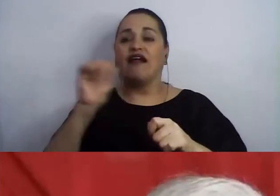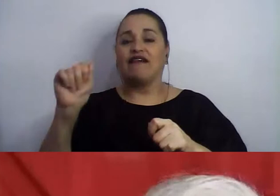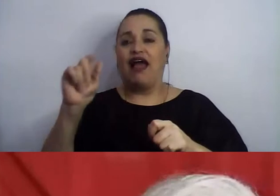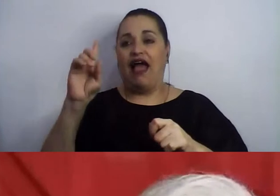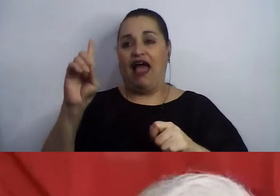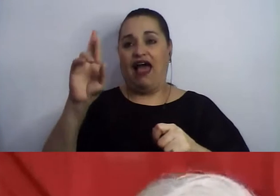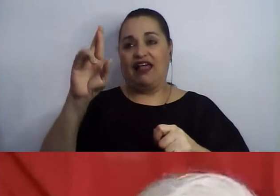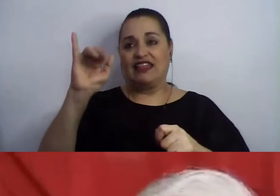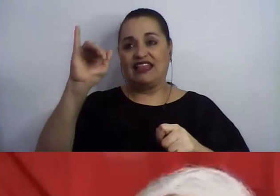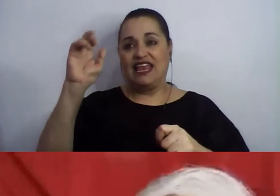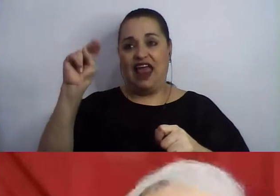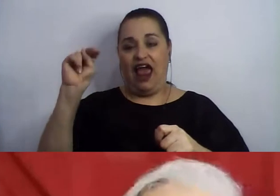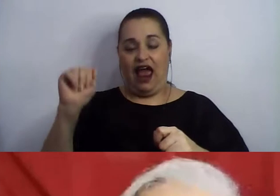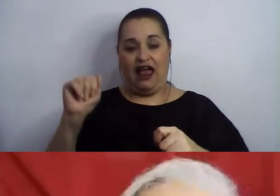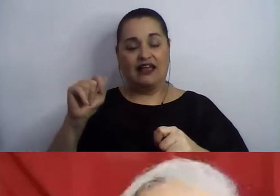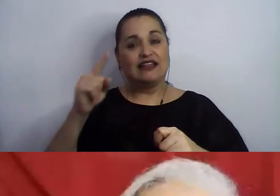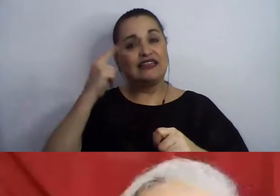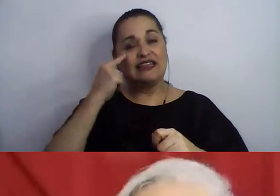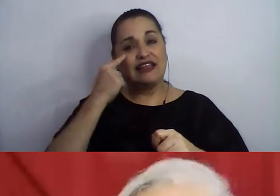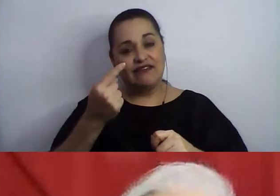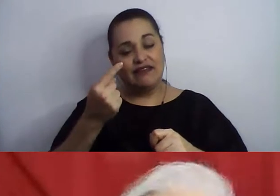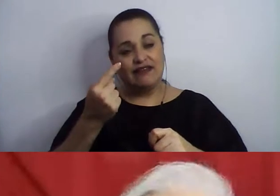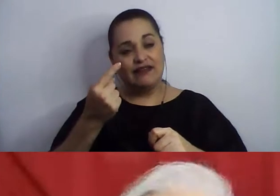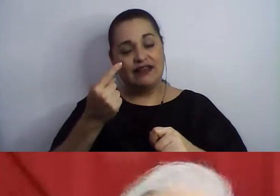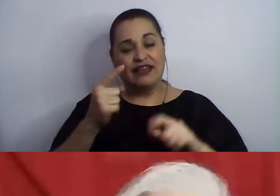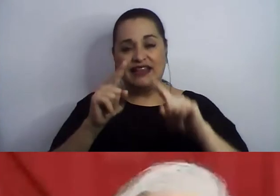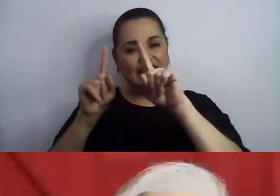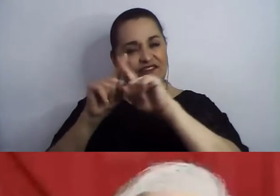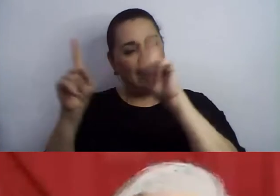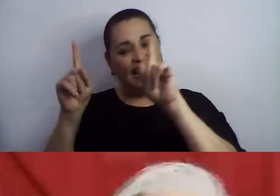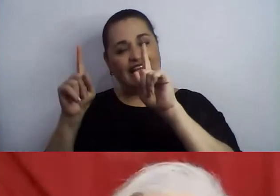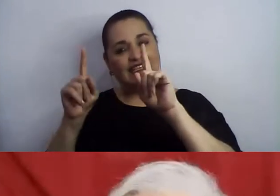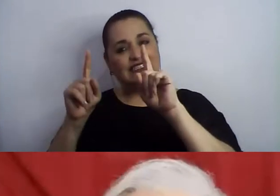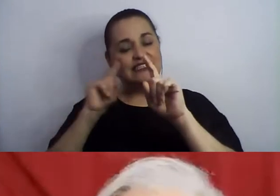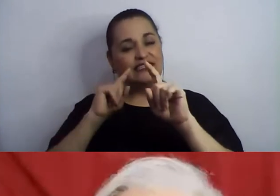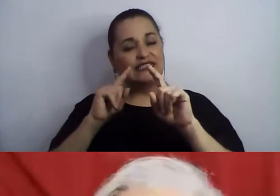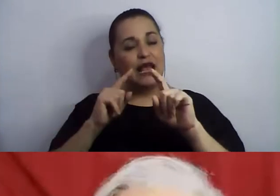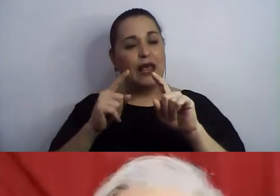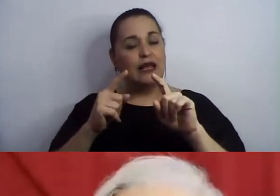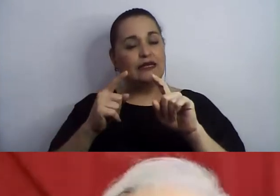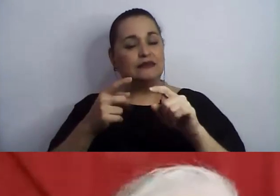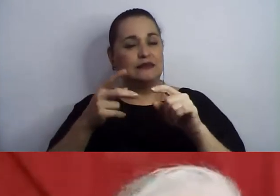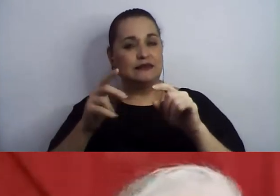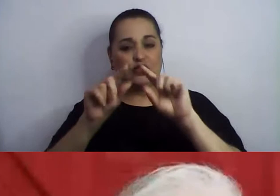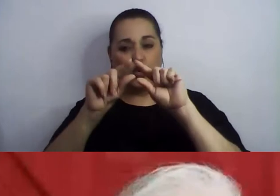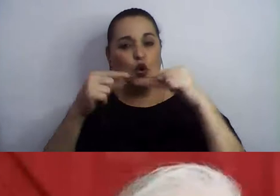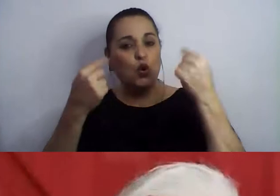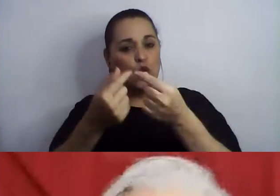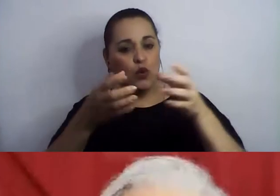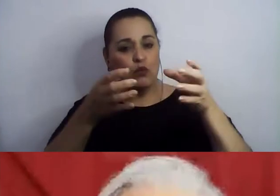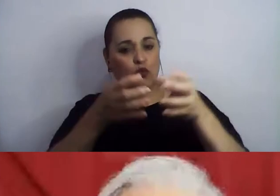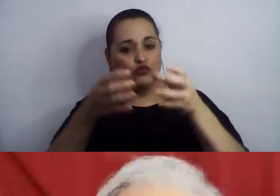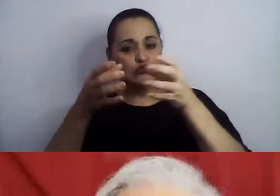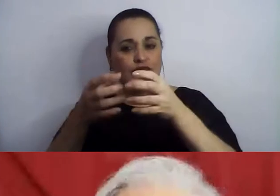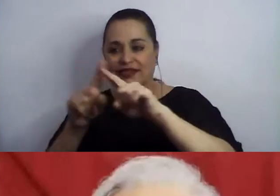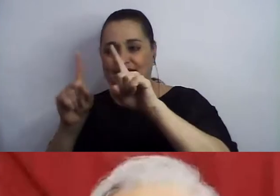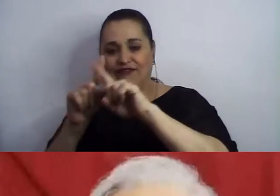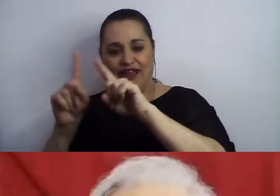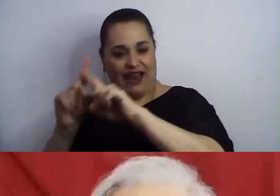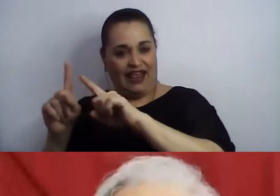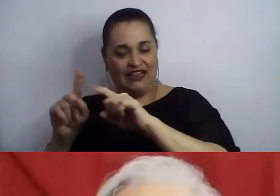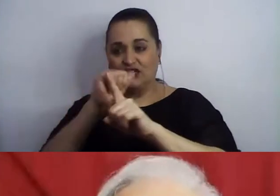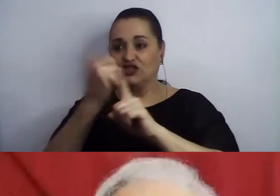considerar las diferencias o las particularidades de los grupos, ¿verdad? Que conforman la